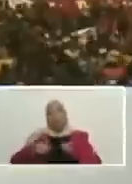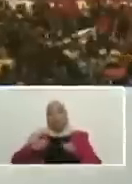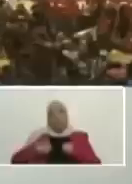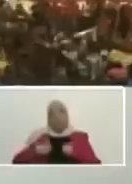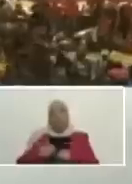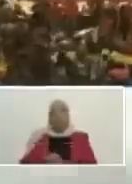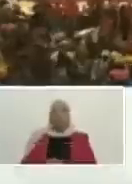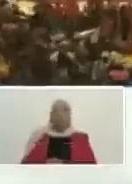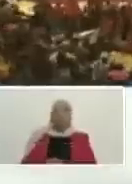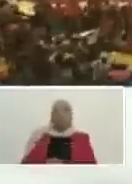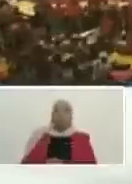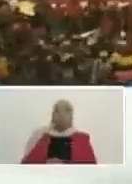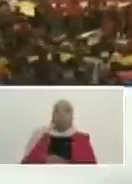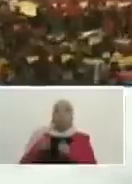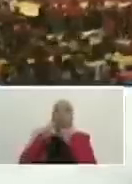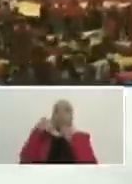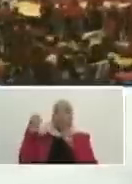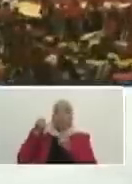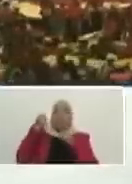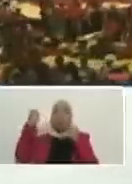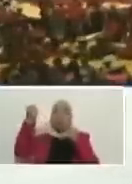La Matanza, Zamora.